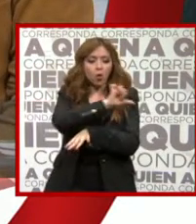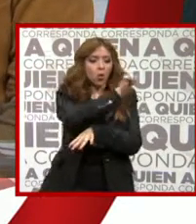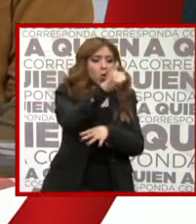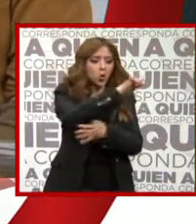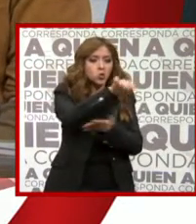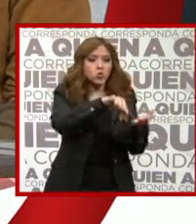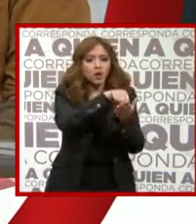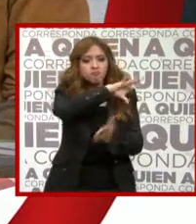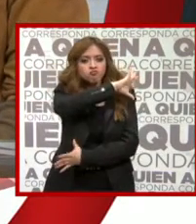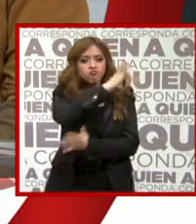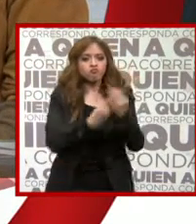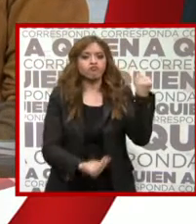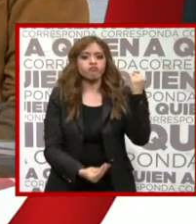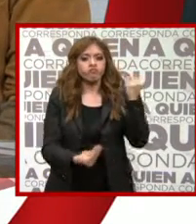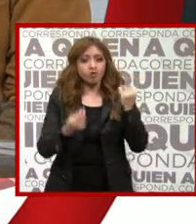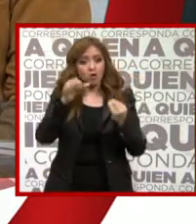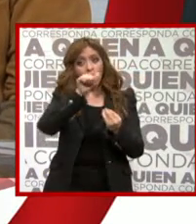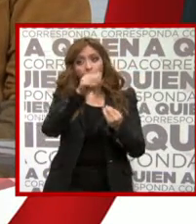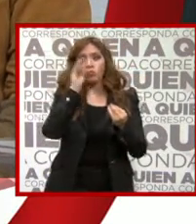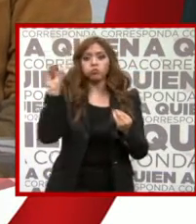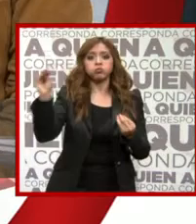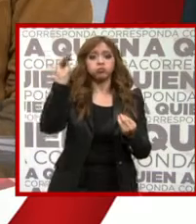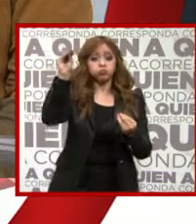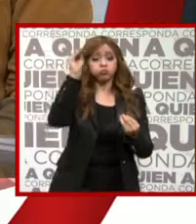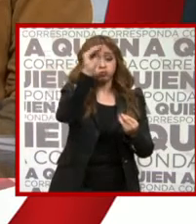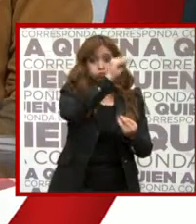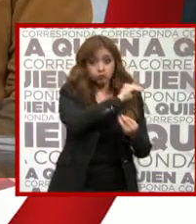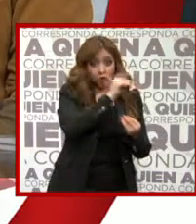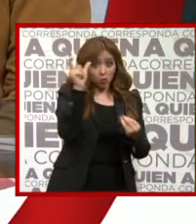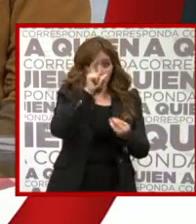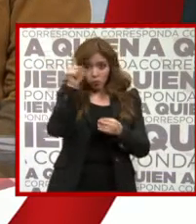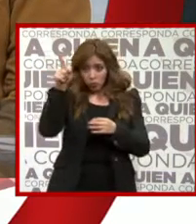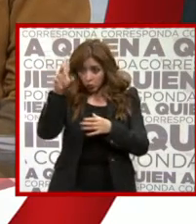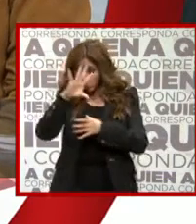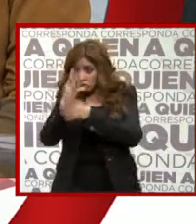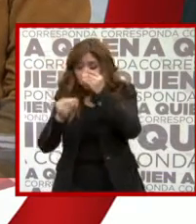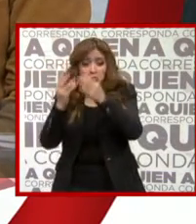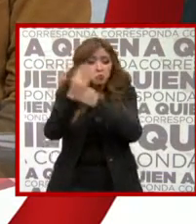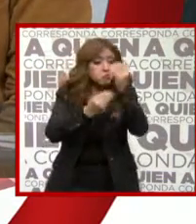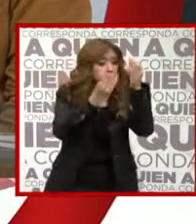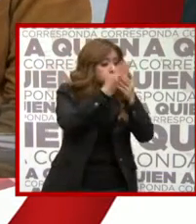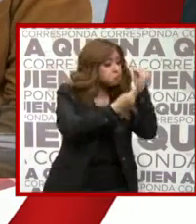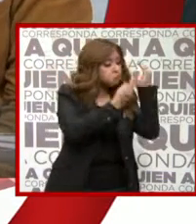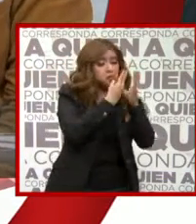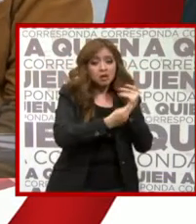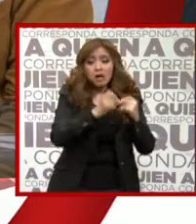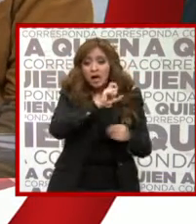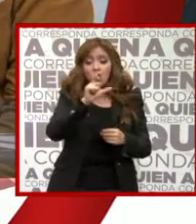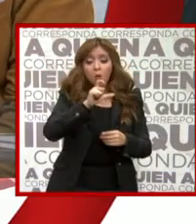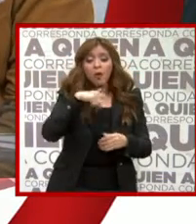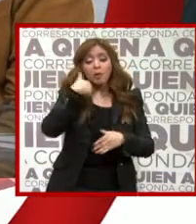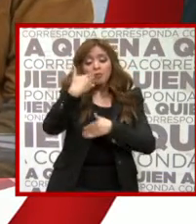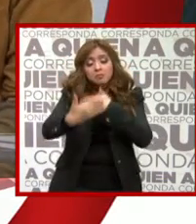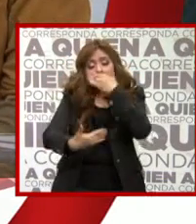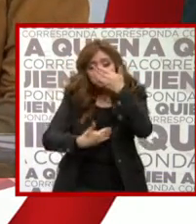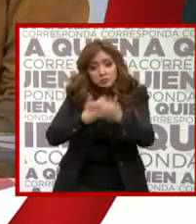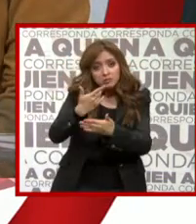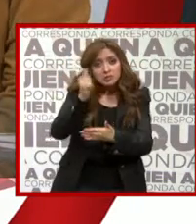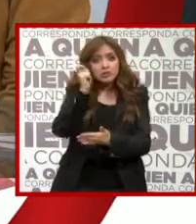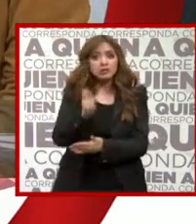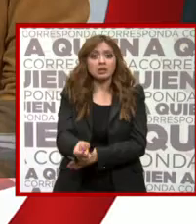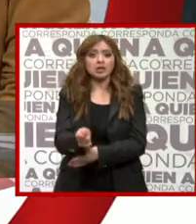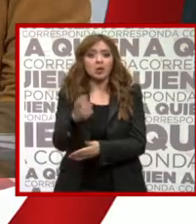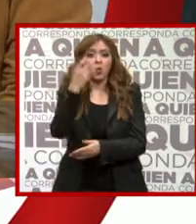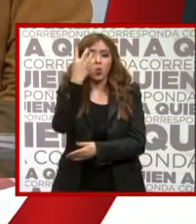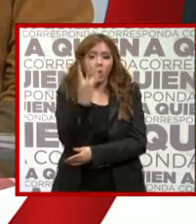se pelan, desaparecen, están en otros lados, y cuando ya los empiezan a perseguir, se pelan y se van a otro lado. Y al final de cuentas, acaban pescando